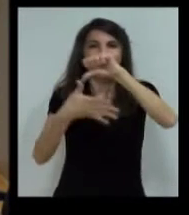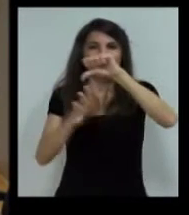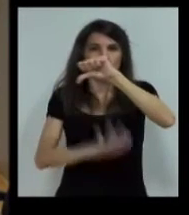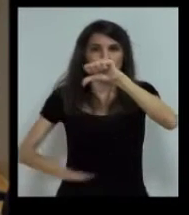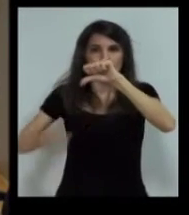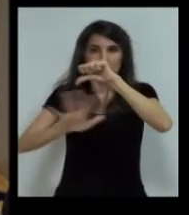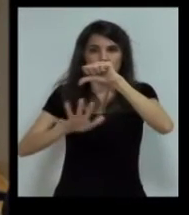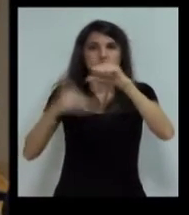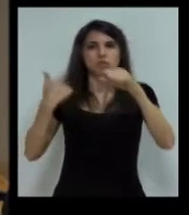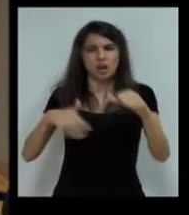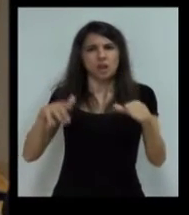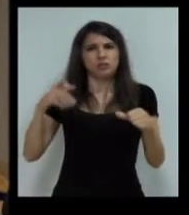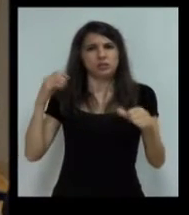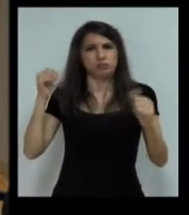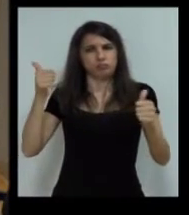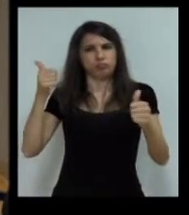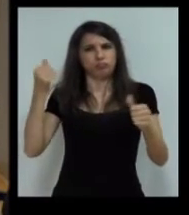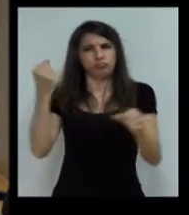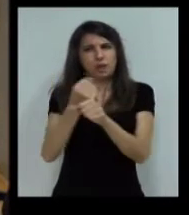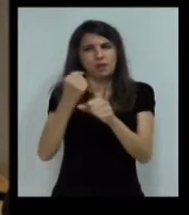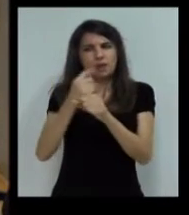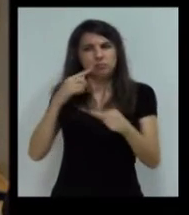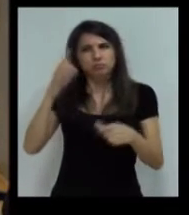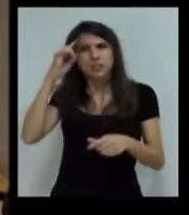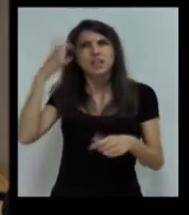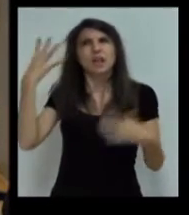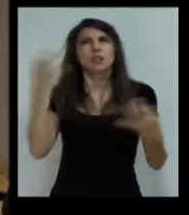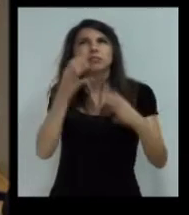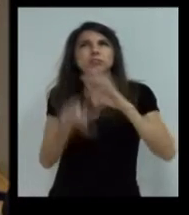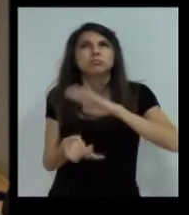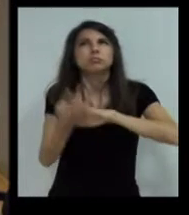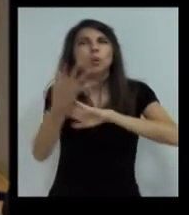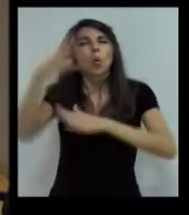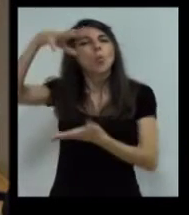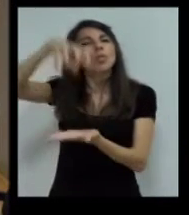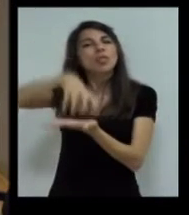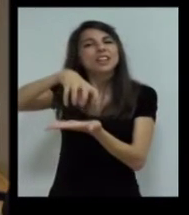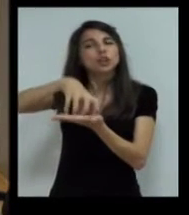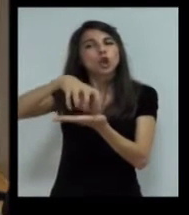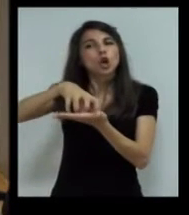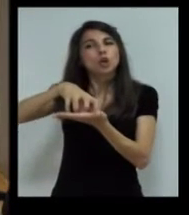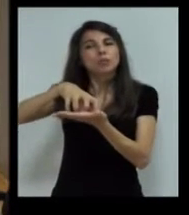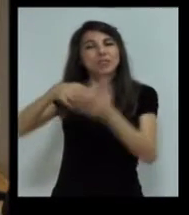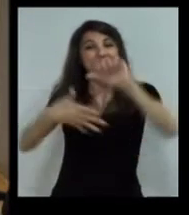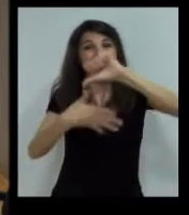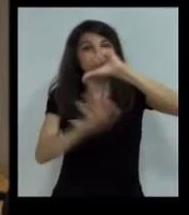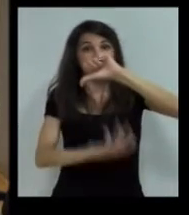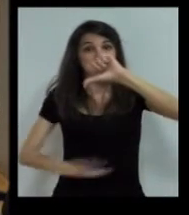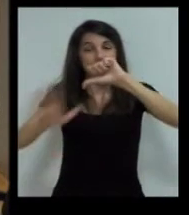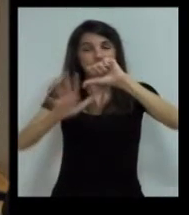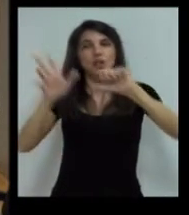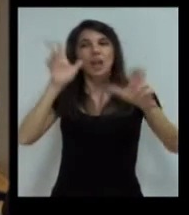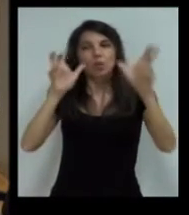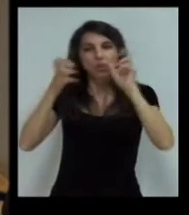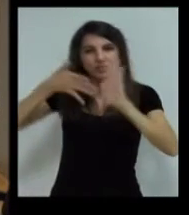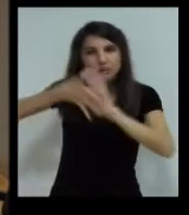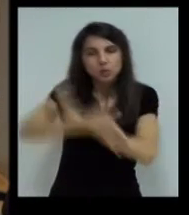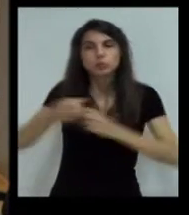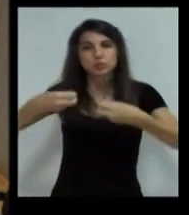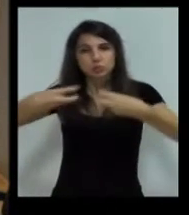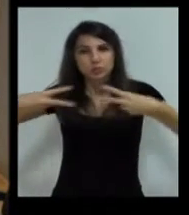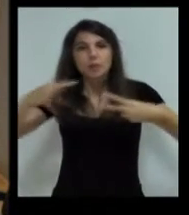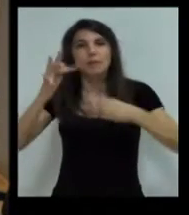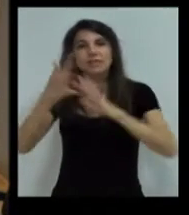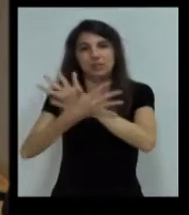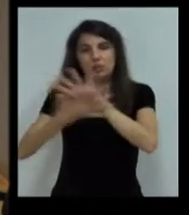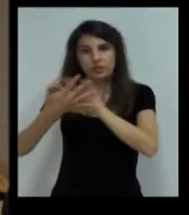está trabajando en la idea de constituir, generar un centro latinoamericano de audiodescripción, subtitulación y lengua de signos. Por lo